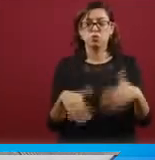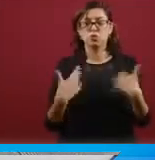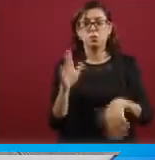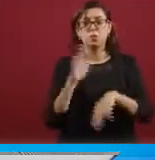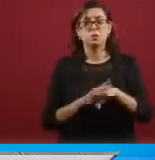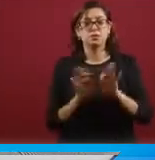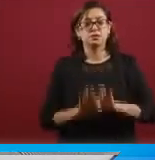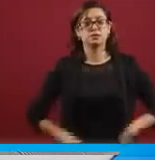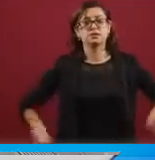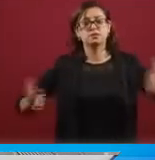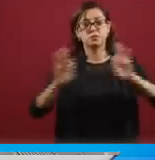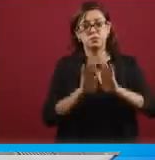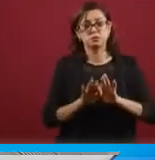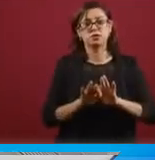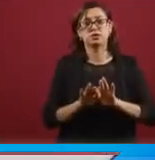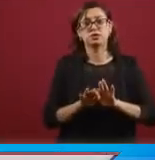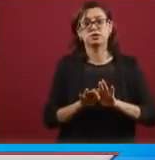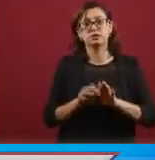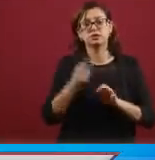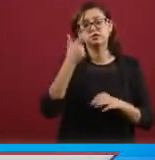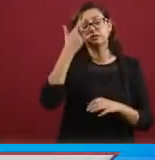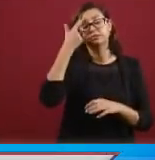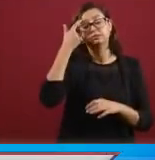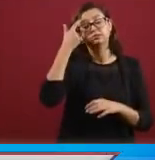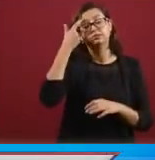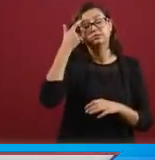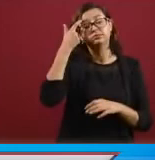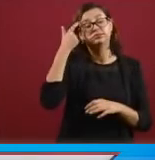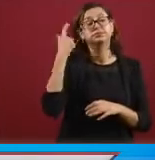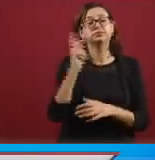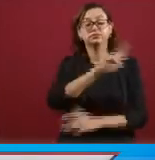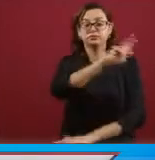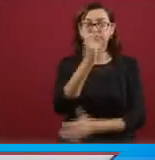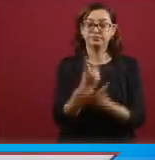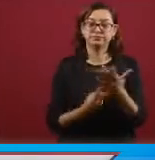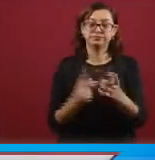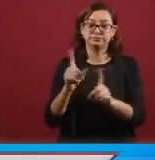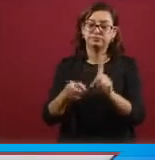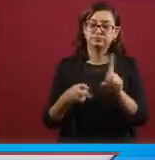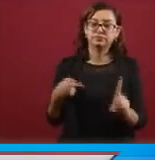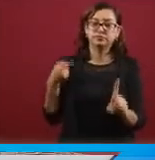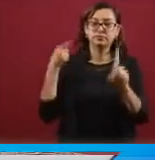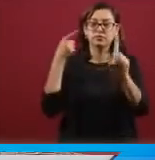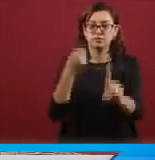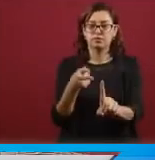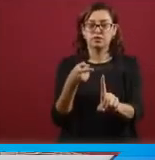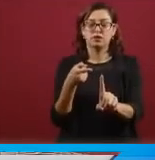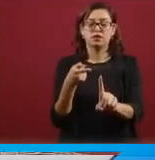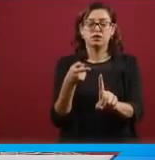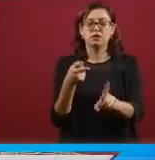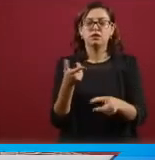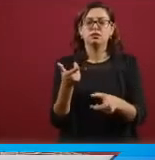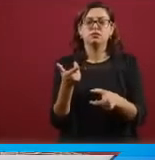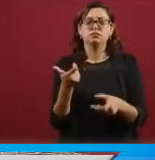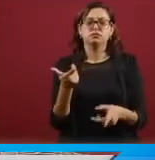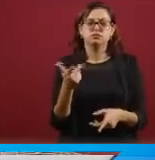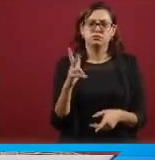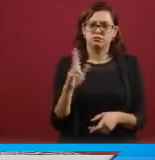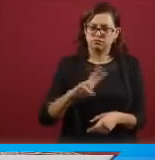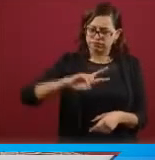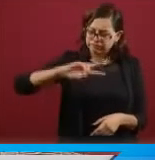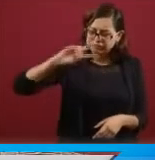generan 3/4 partes del empleo y 1/3 parte del Producto Interno Bruto. Es por esto que se tiene la necesidad de un programa de crédito para